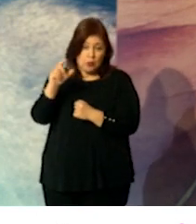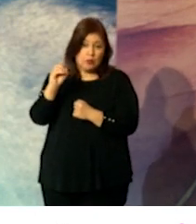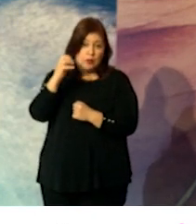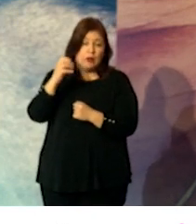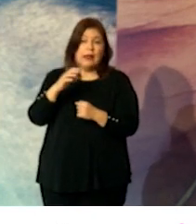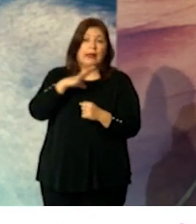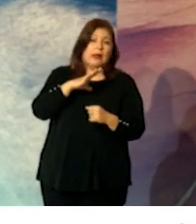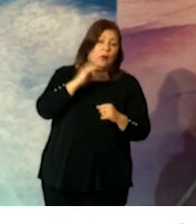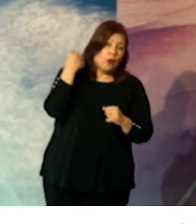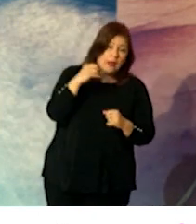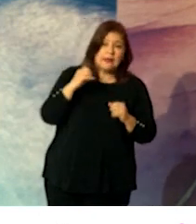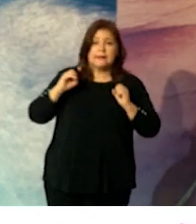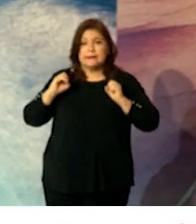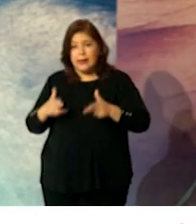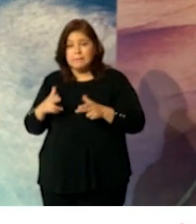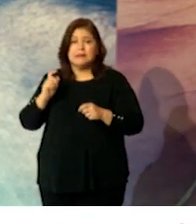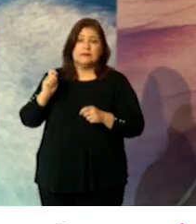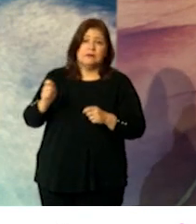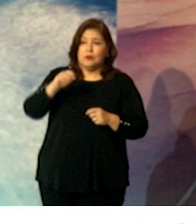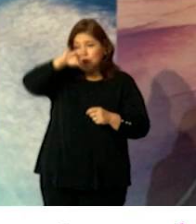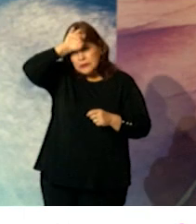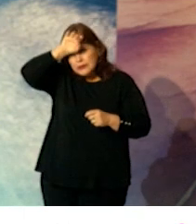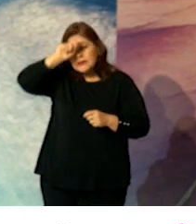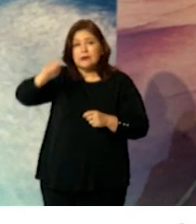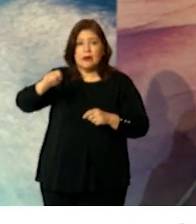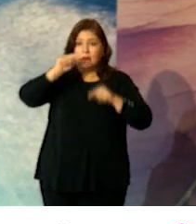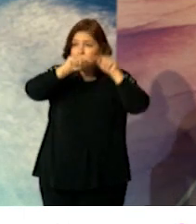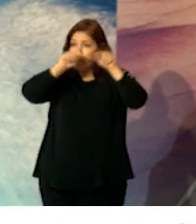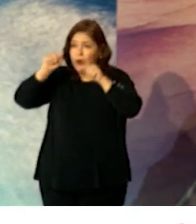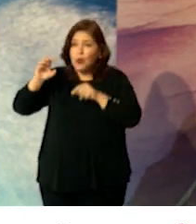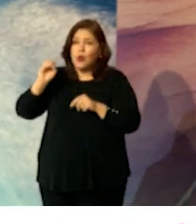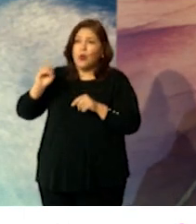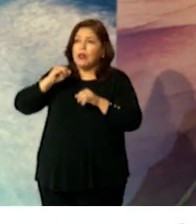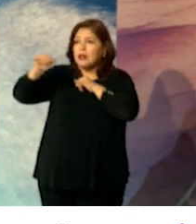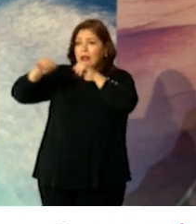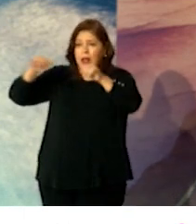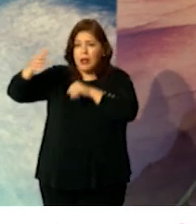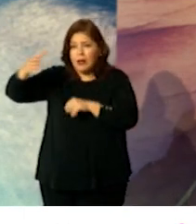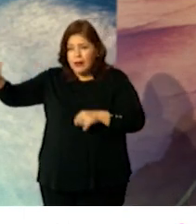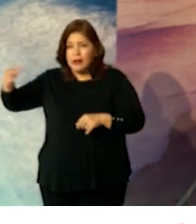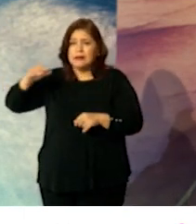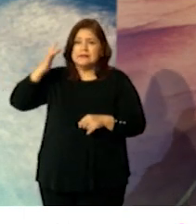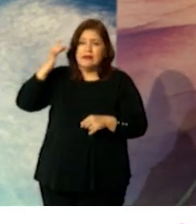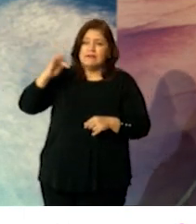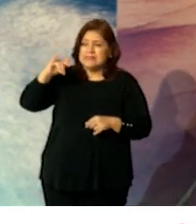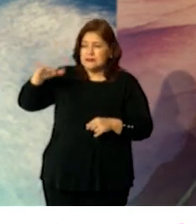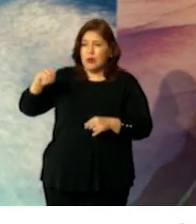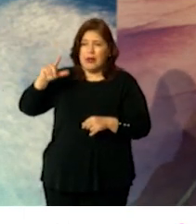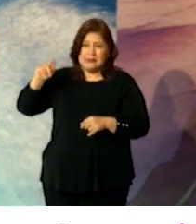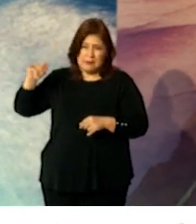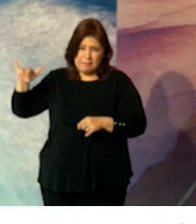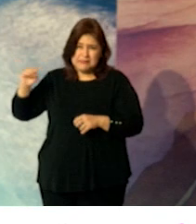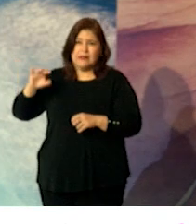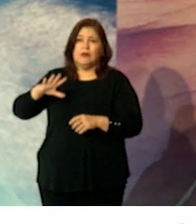estar en Chiapas, que estar en Monterrey, que estar en ejidos como San Francisco de las Palmas, Nueva Morelia, en donde